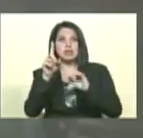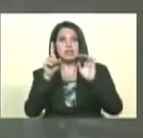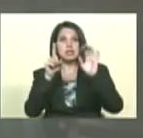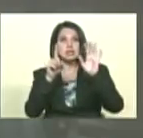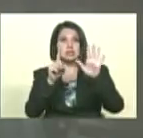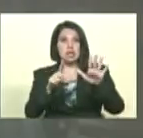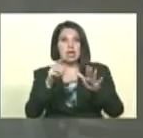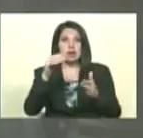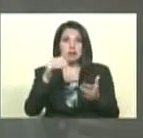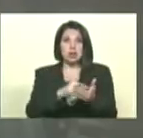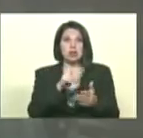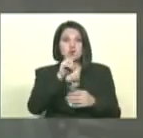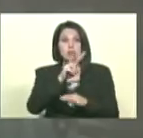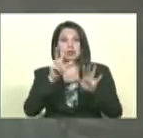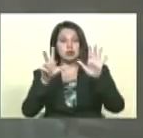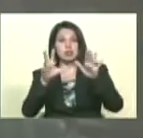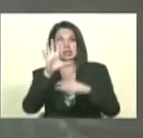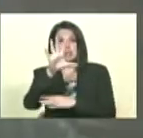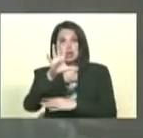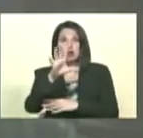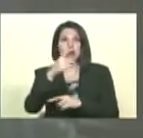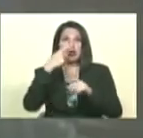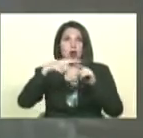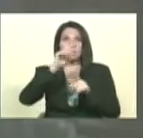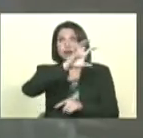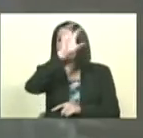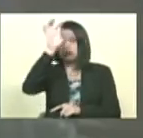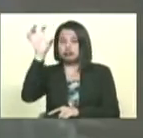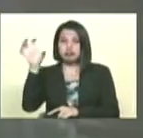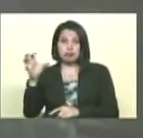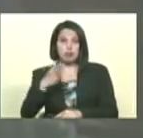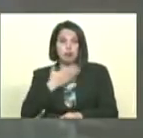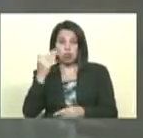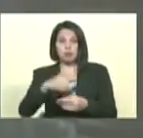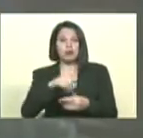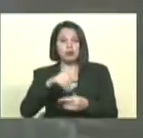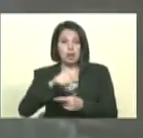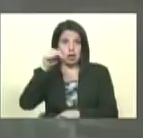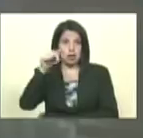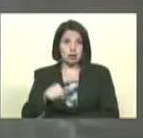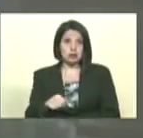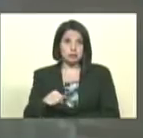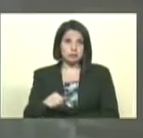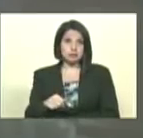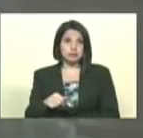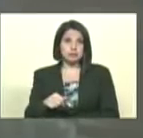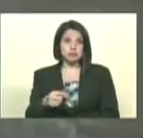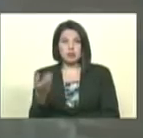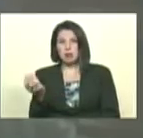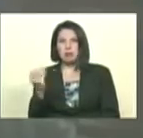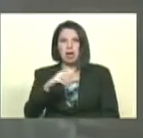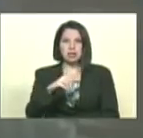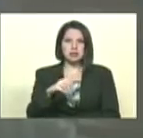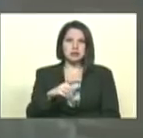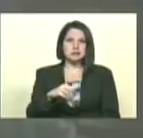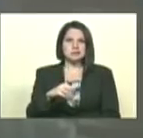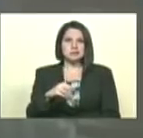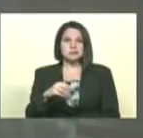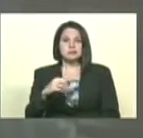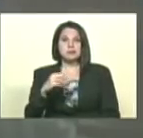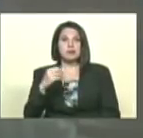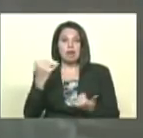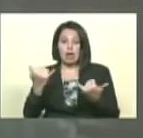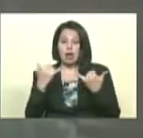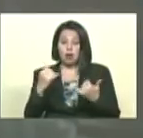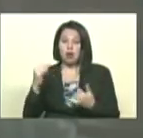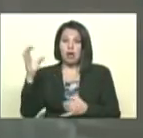226.285 son extranjeros y extranjeras. Recordemos que para este proceso electoral se le añadió Distrito Capital